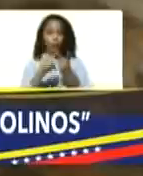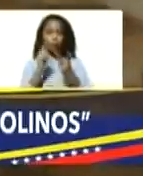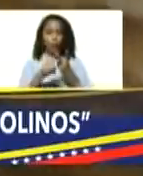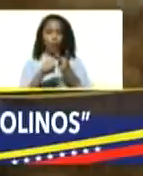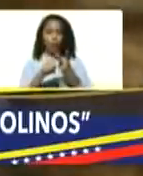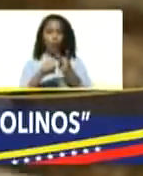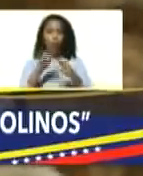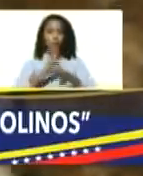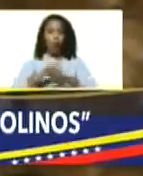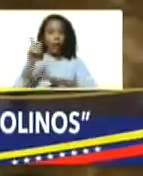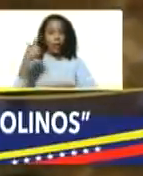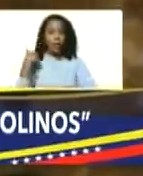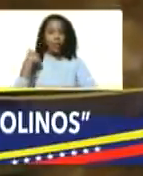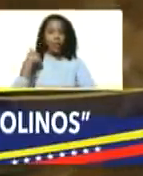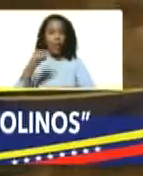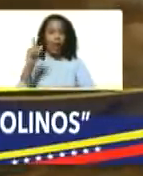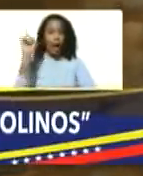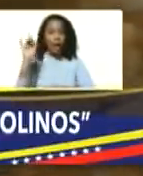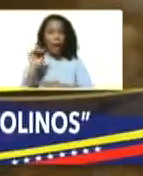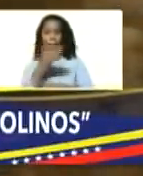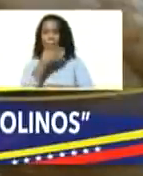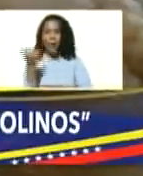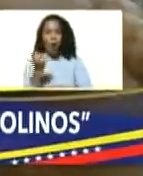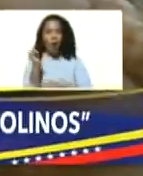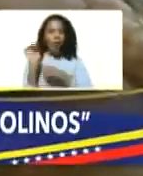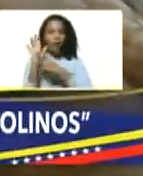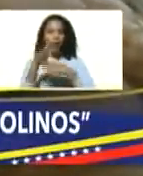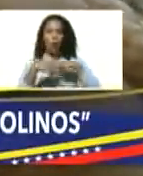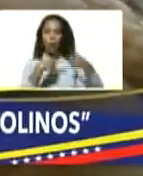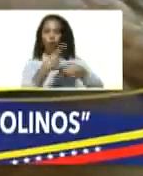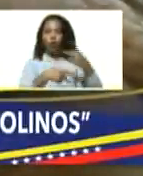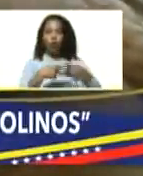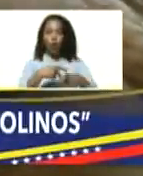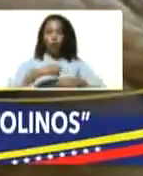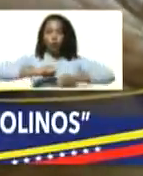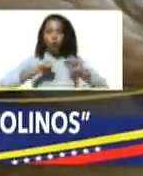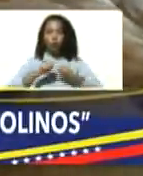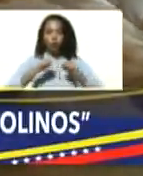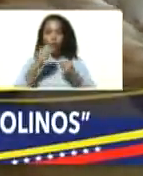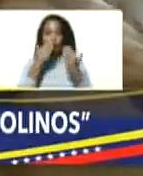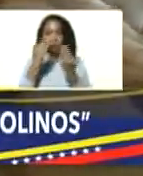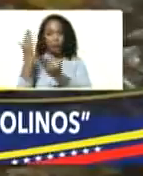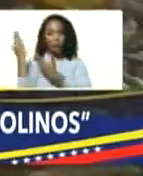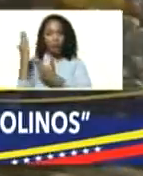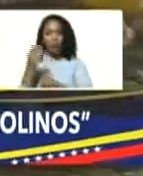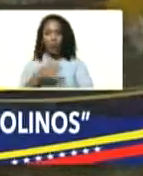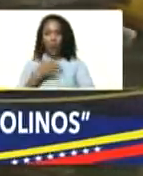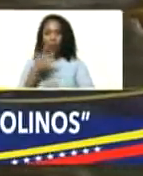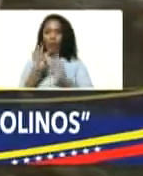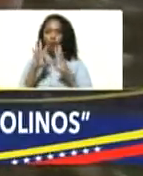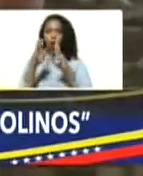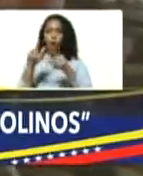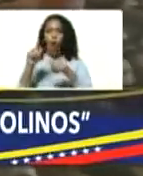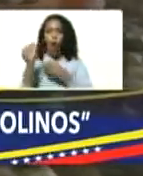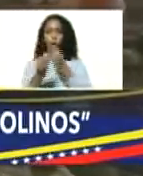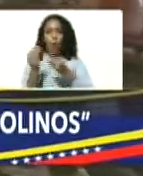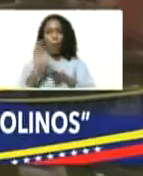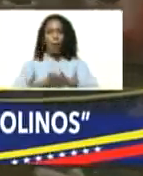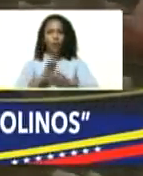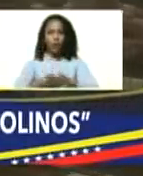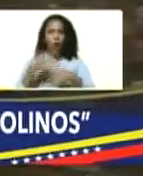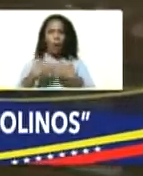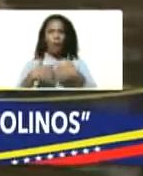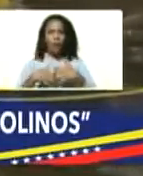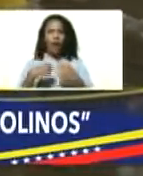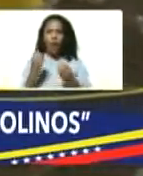tener una de las mejores referencias en producción avícola amiga auroras que les puedes irte al presidente cómo surgió esta empresa